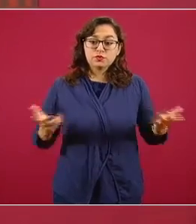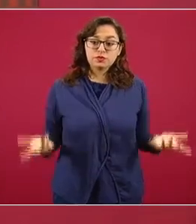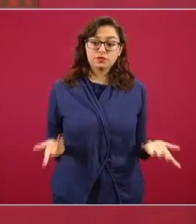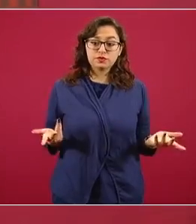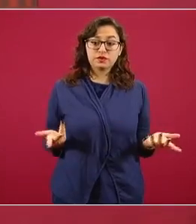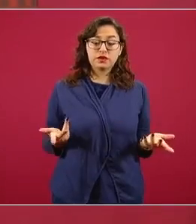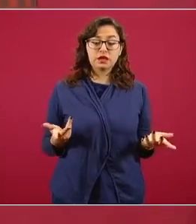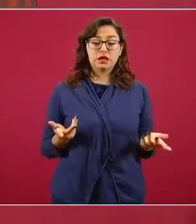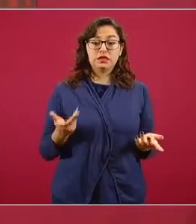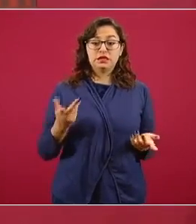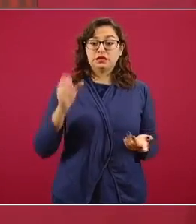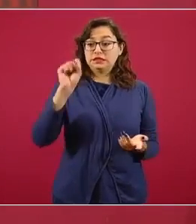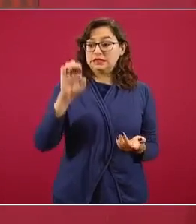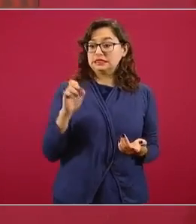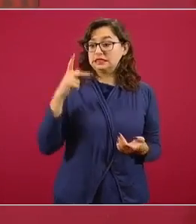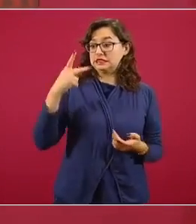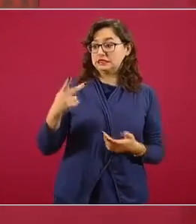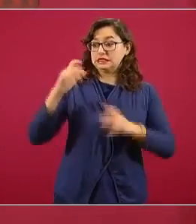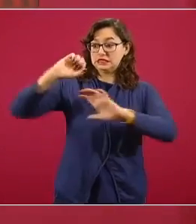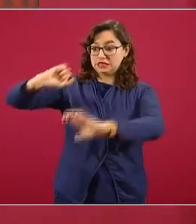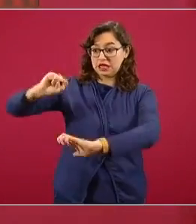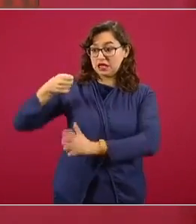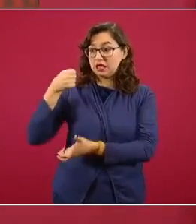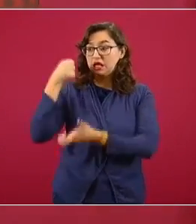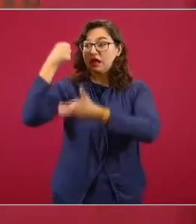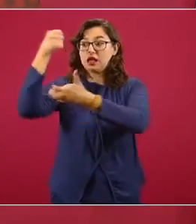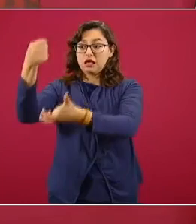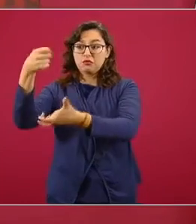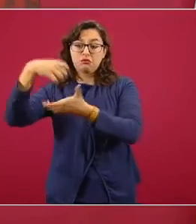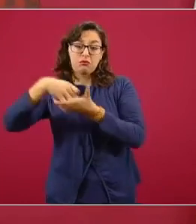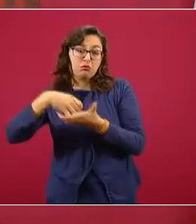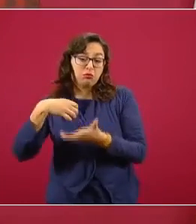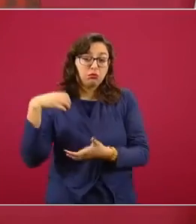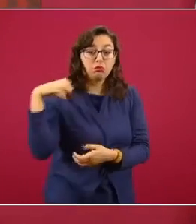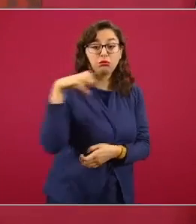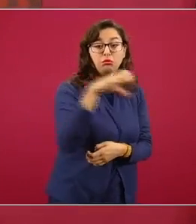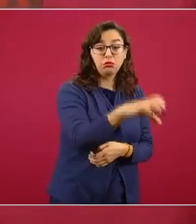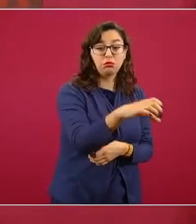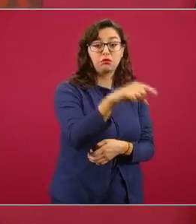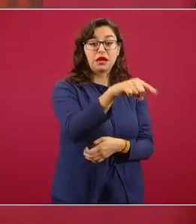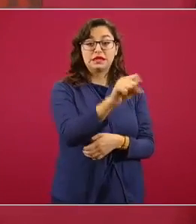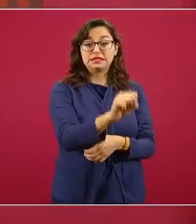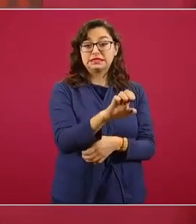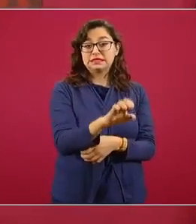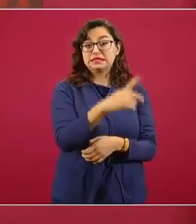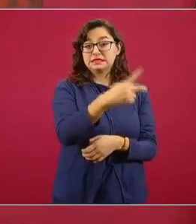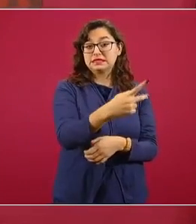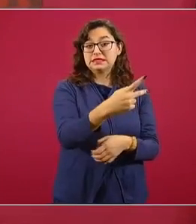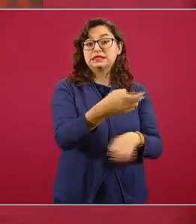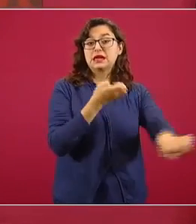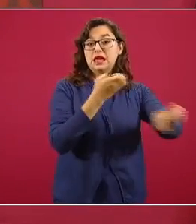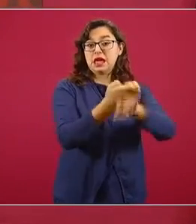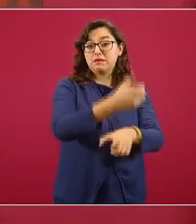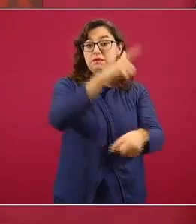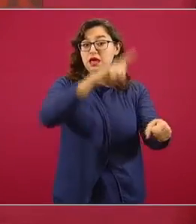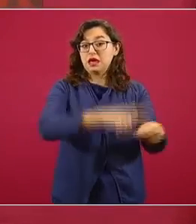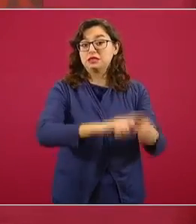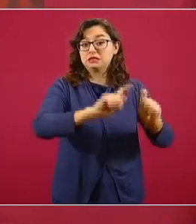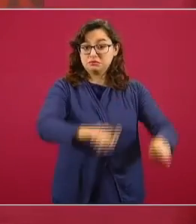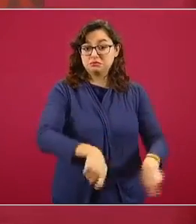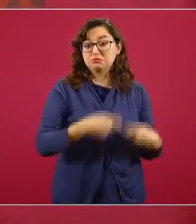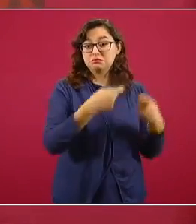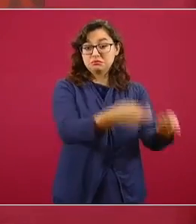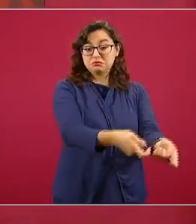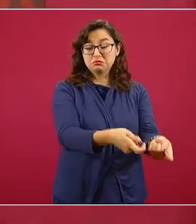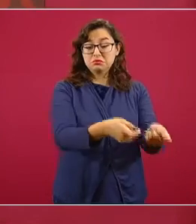de Educación Pública a nivel federal o se le entrega a la Secretaría de Educación Pública